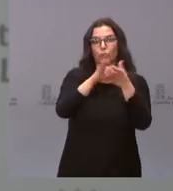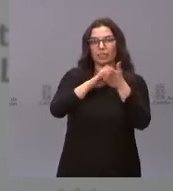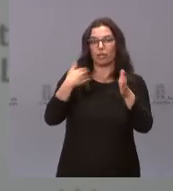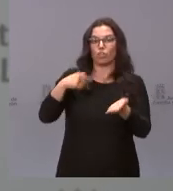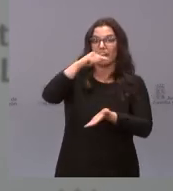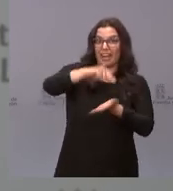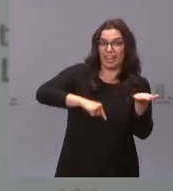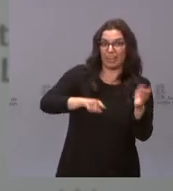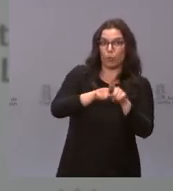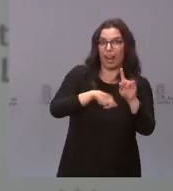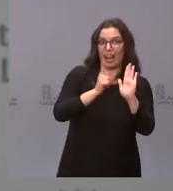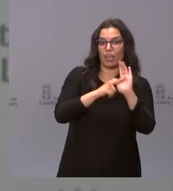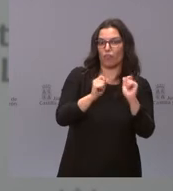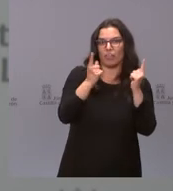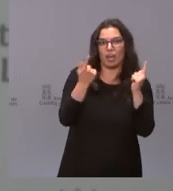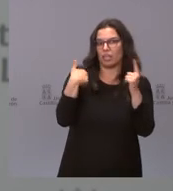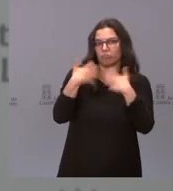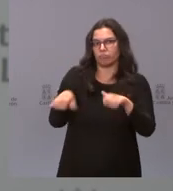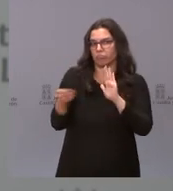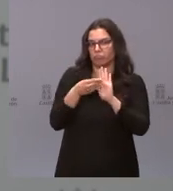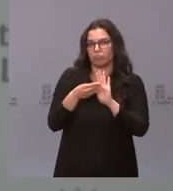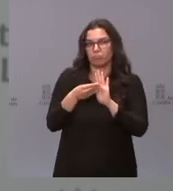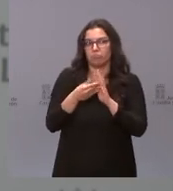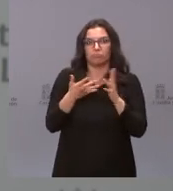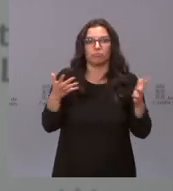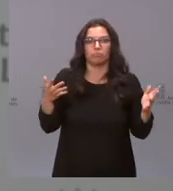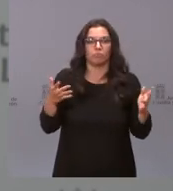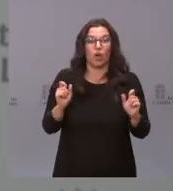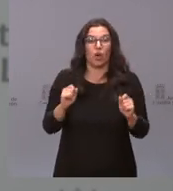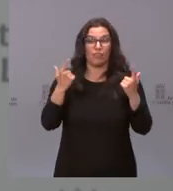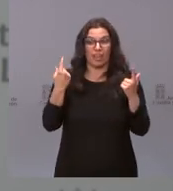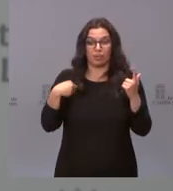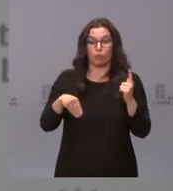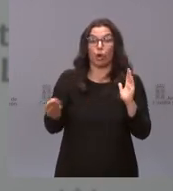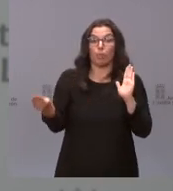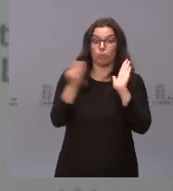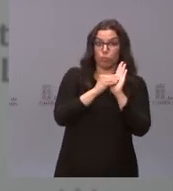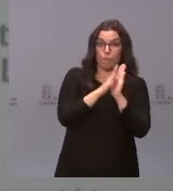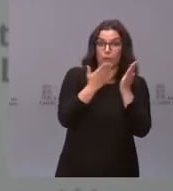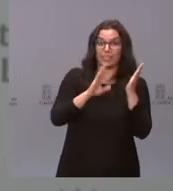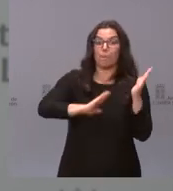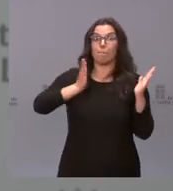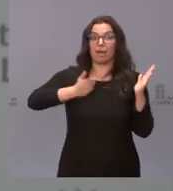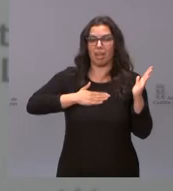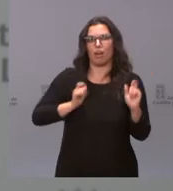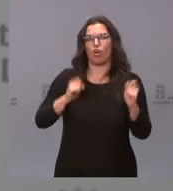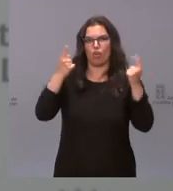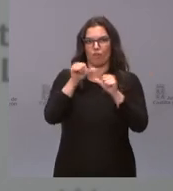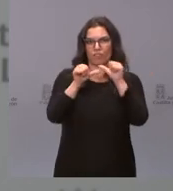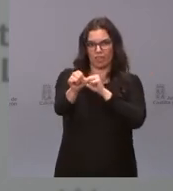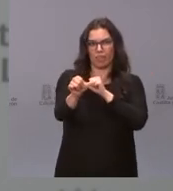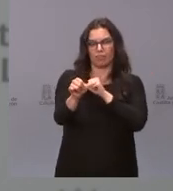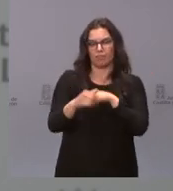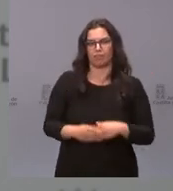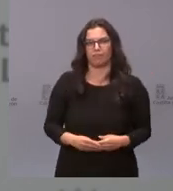ley y el su remisión al boletín de la comunidad la entrada como ha dicho el presidente es al día siguiente de su publicación en el boletín oficial de